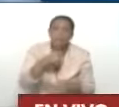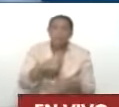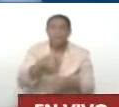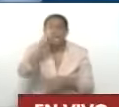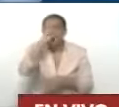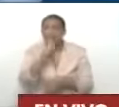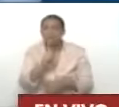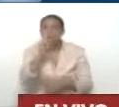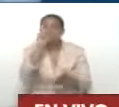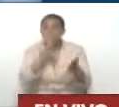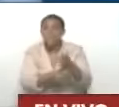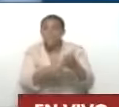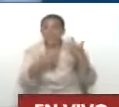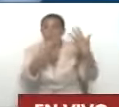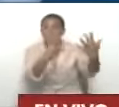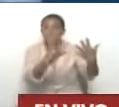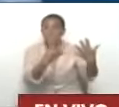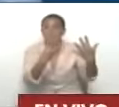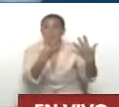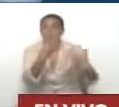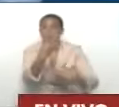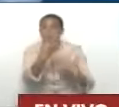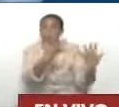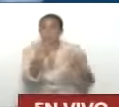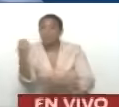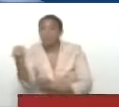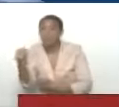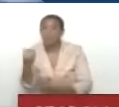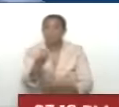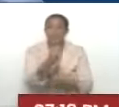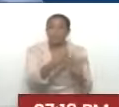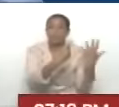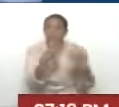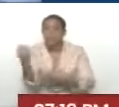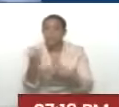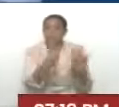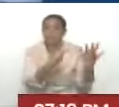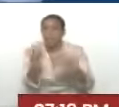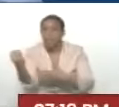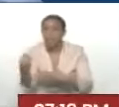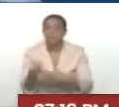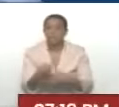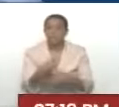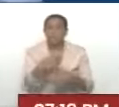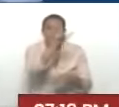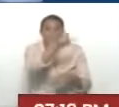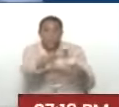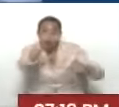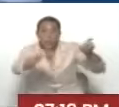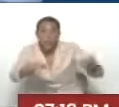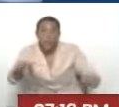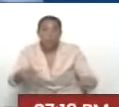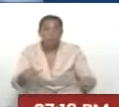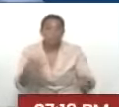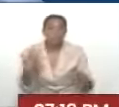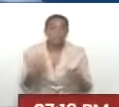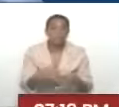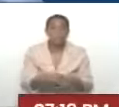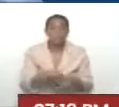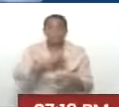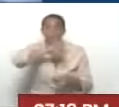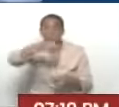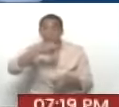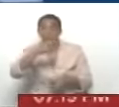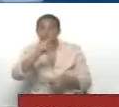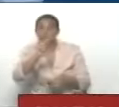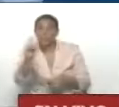50, 60, 70, 80, sí. Ahí está Soto Roja, María León, Judy Valencia,